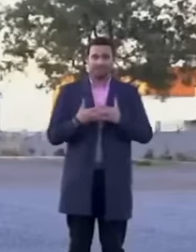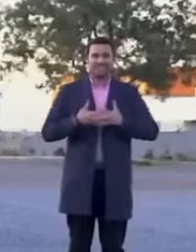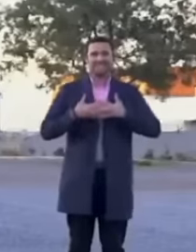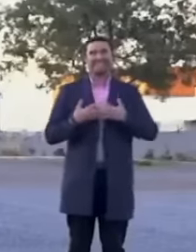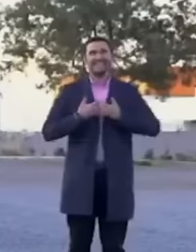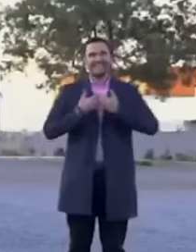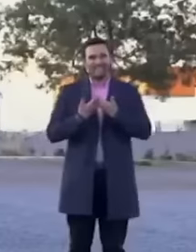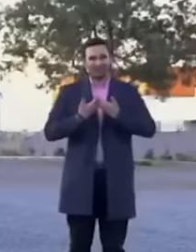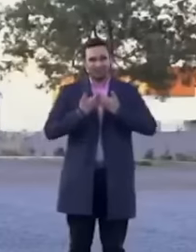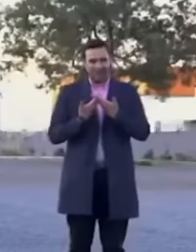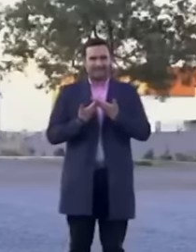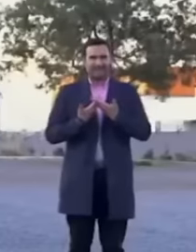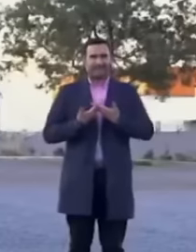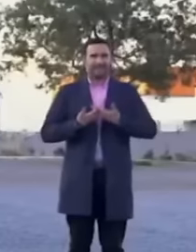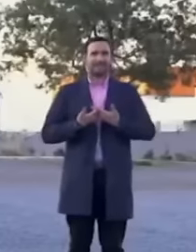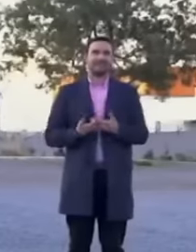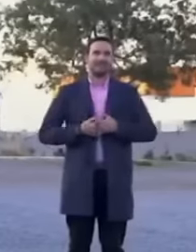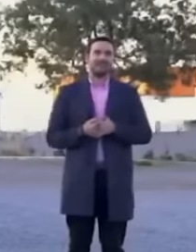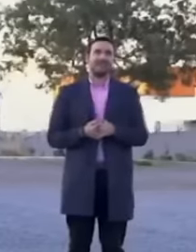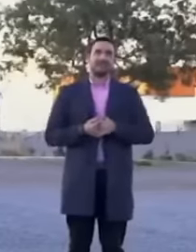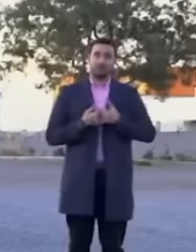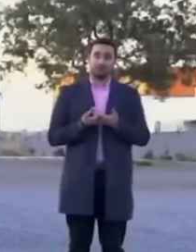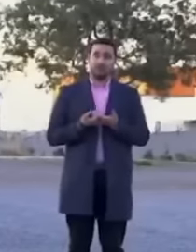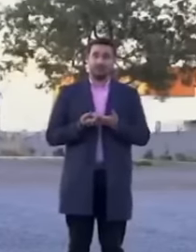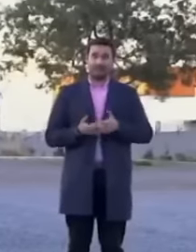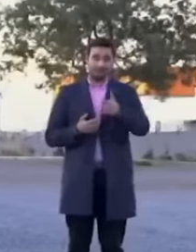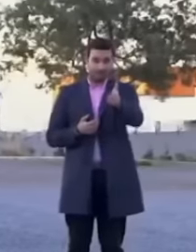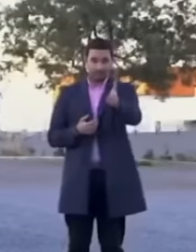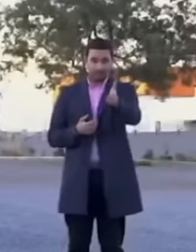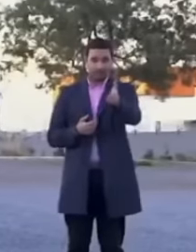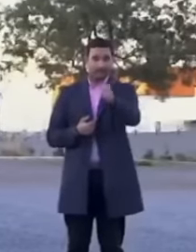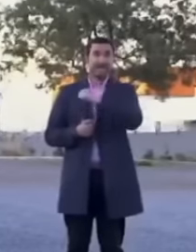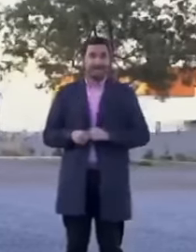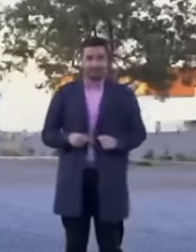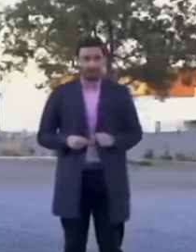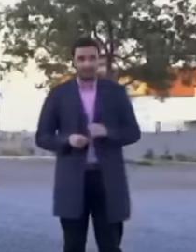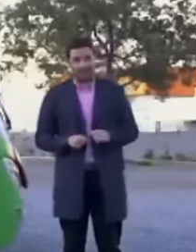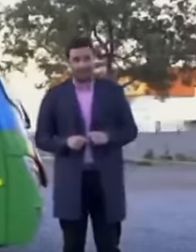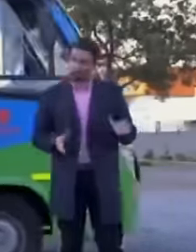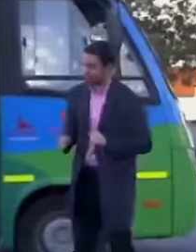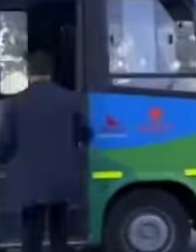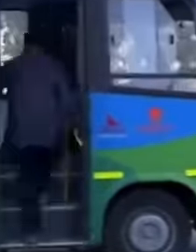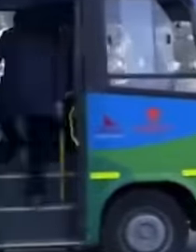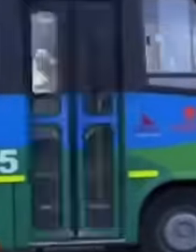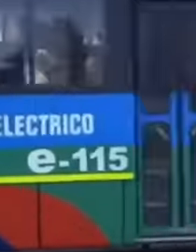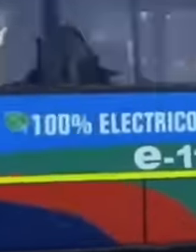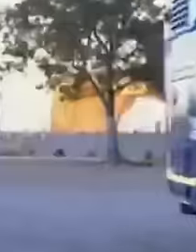otra cosa, Chile requiere recuperar la capacidad de manufactura avanzada, por ejemplo, en la electromovilidad.